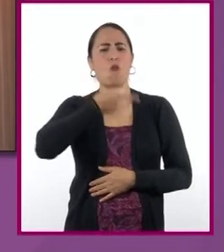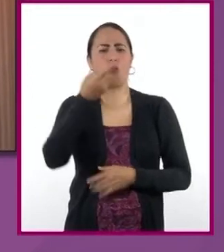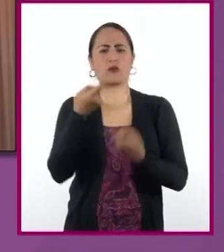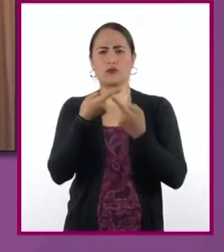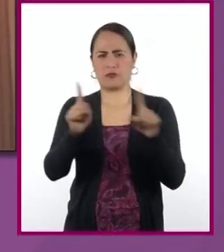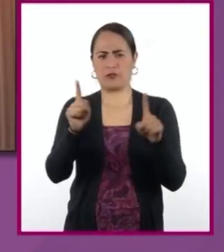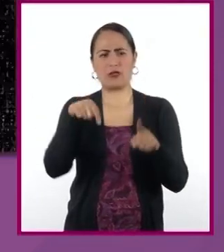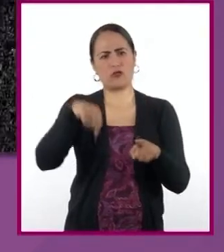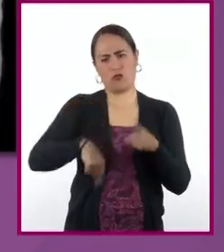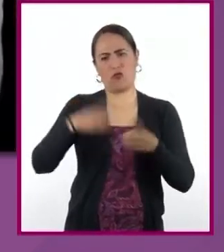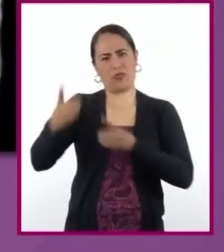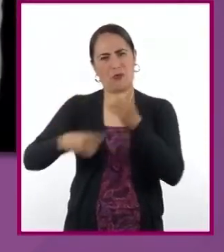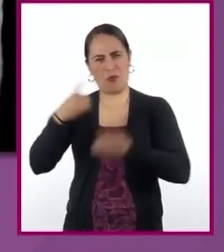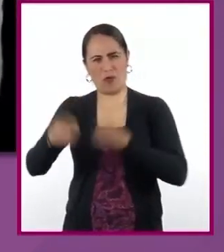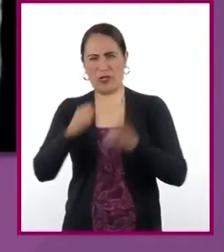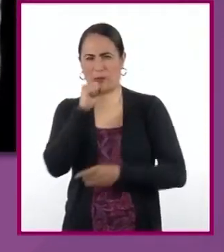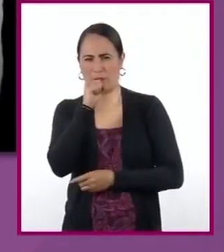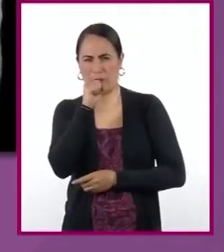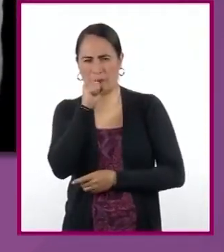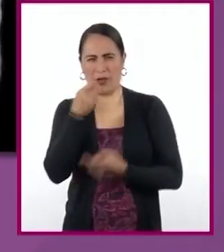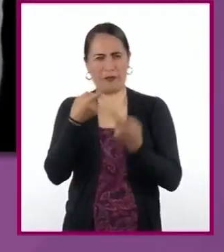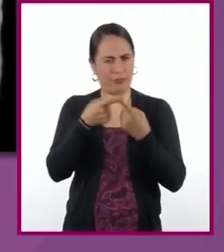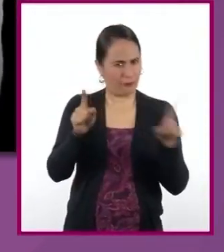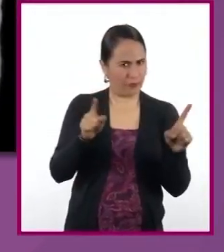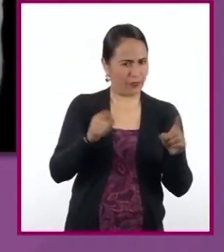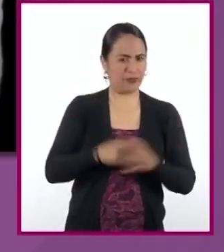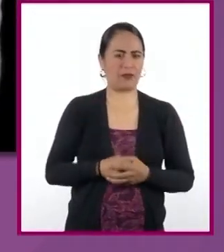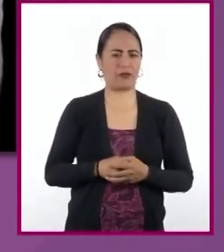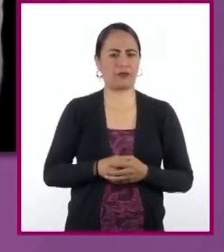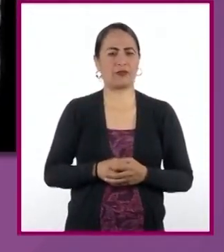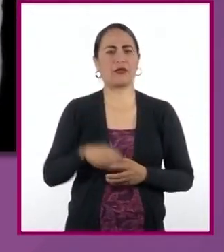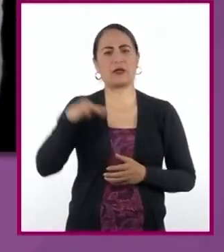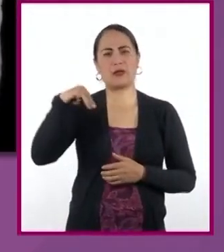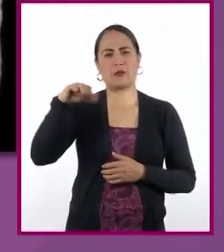en el terreno de juego. Barbosa, Manolete,